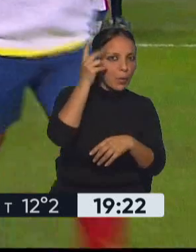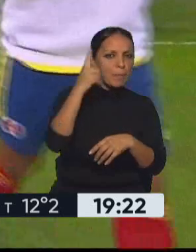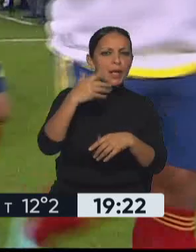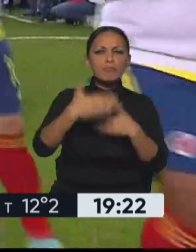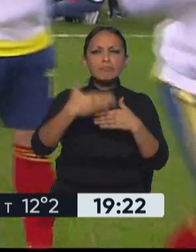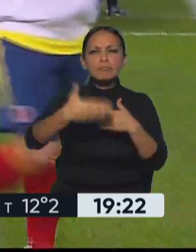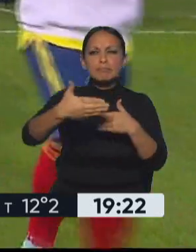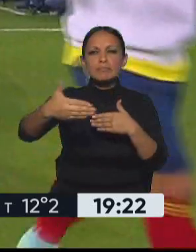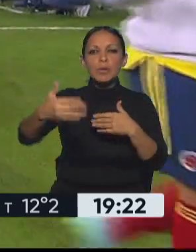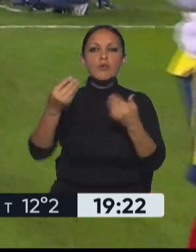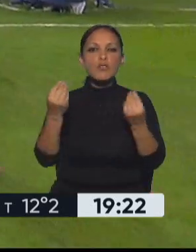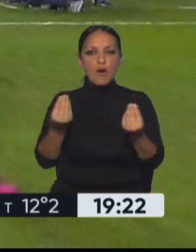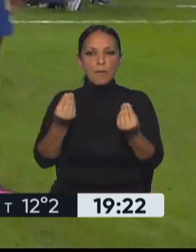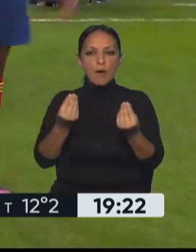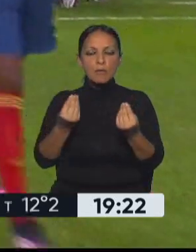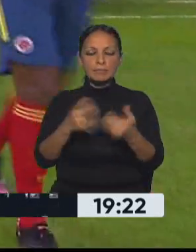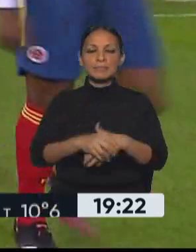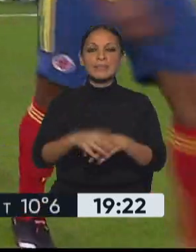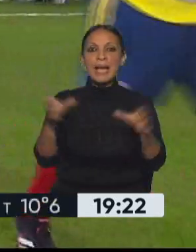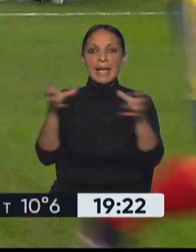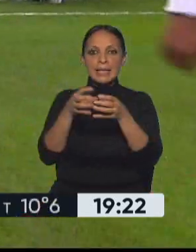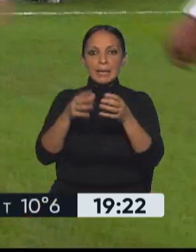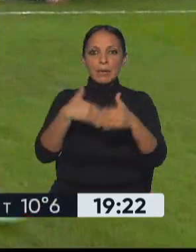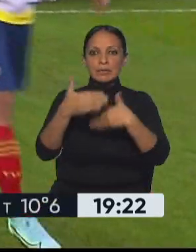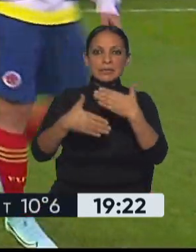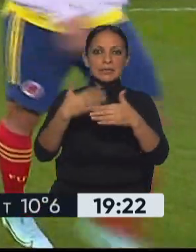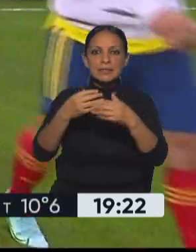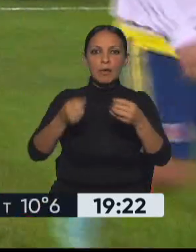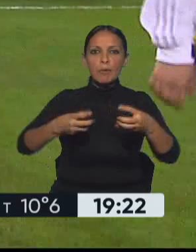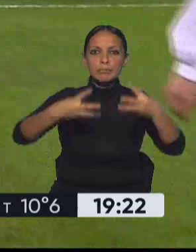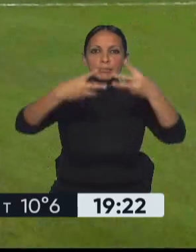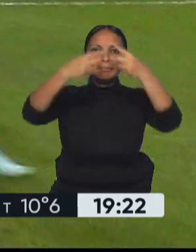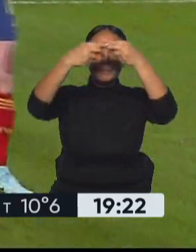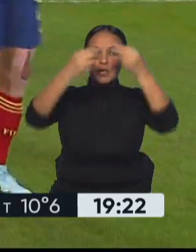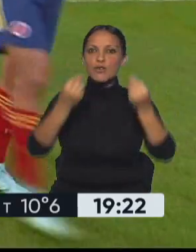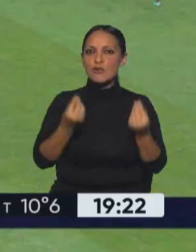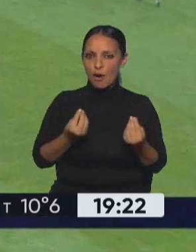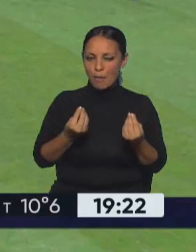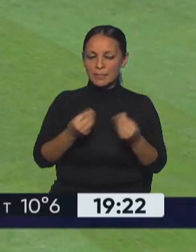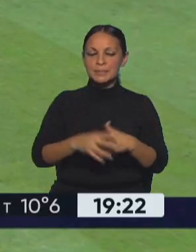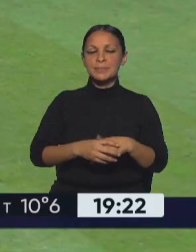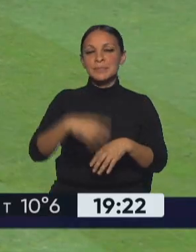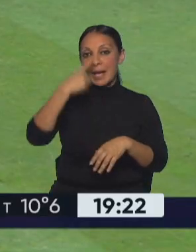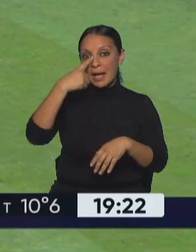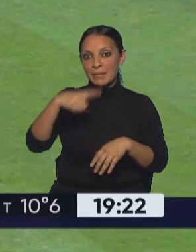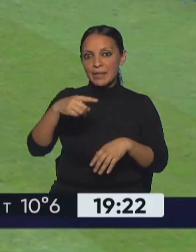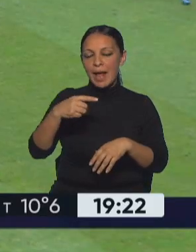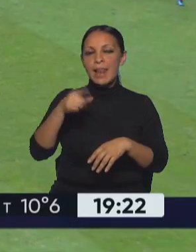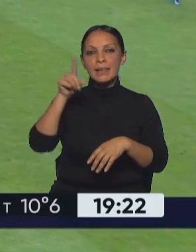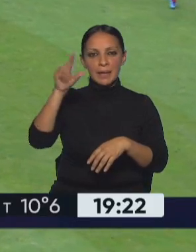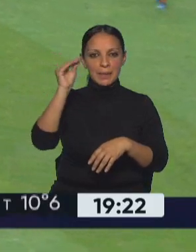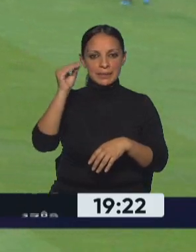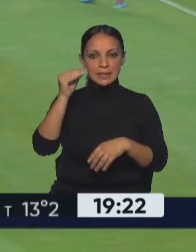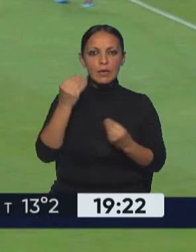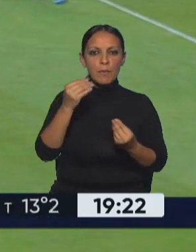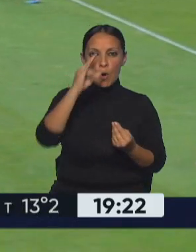recorrido y la llegada de los equipos justamente a la instancia de definición de la Copa América que finalmente se juega en Brasil con Uruguay y